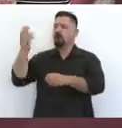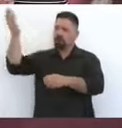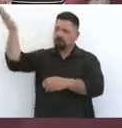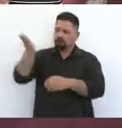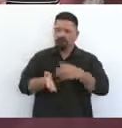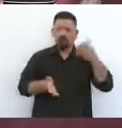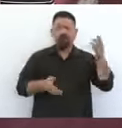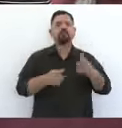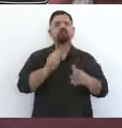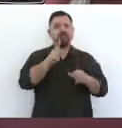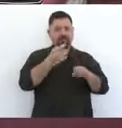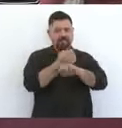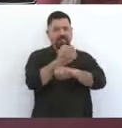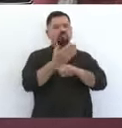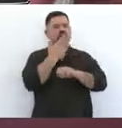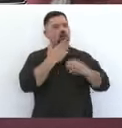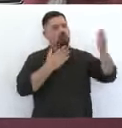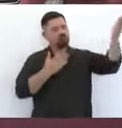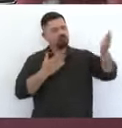y de Sonora.